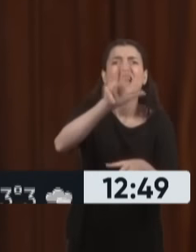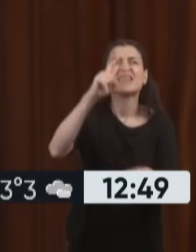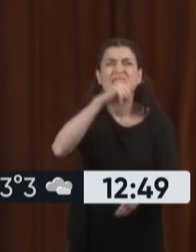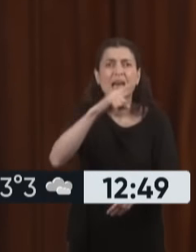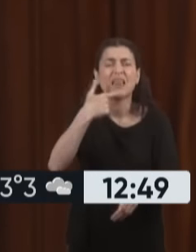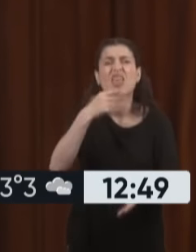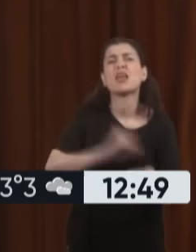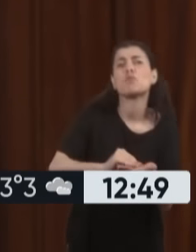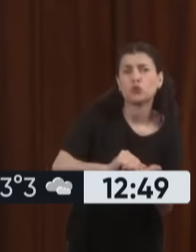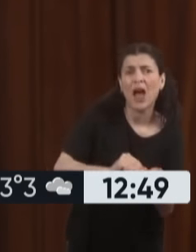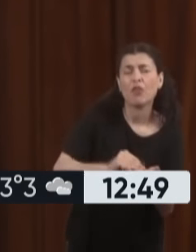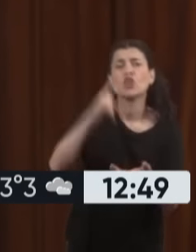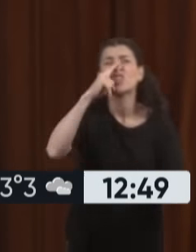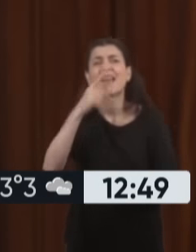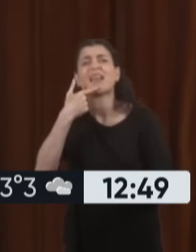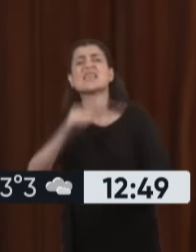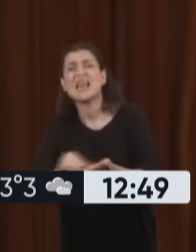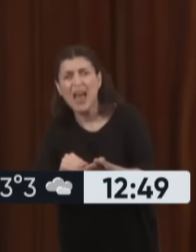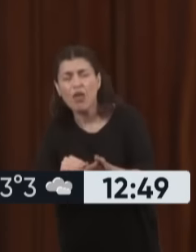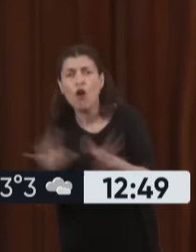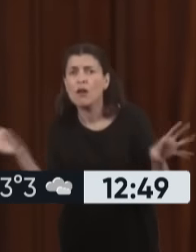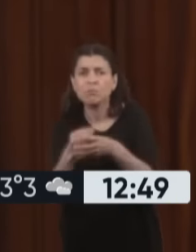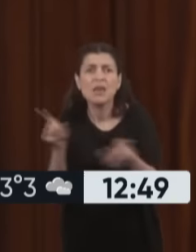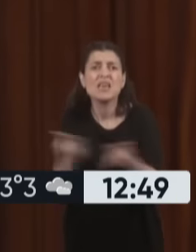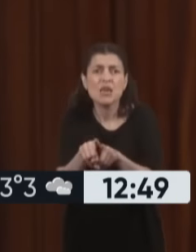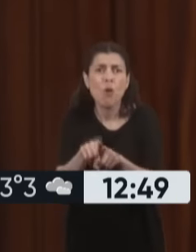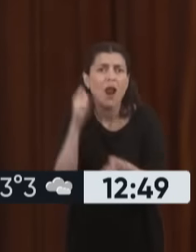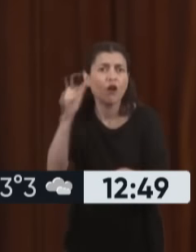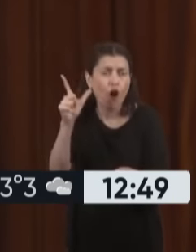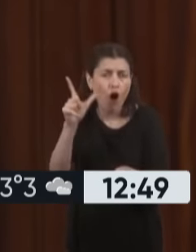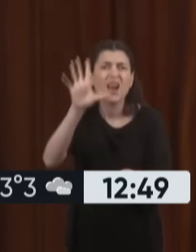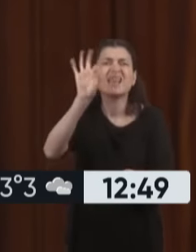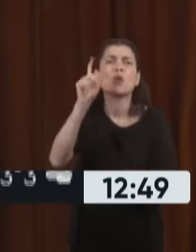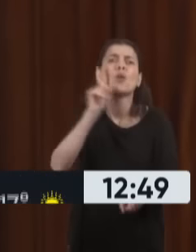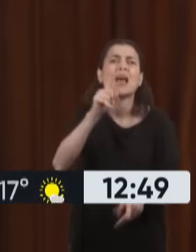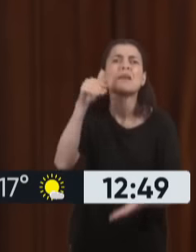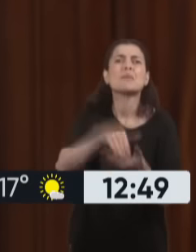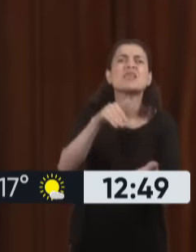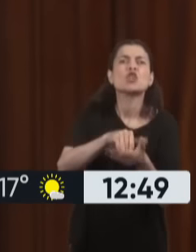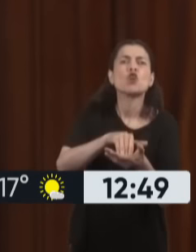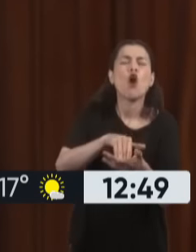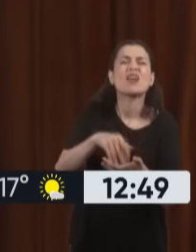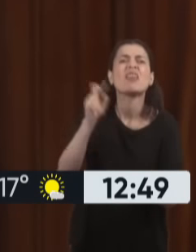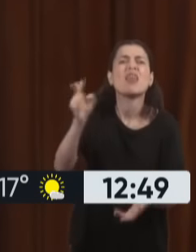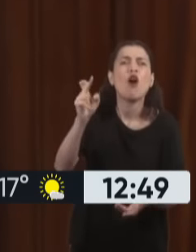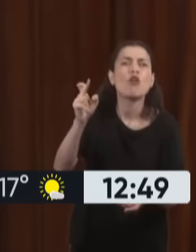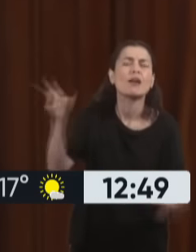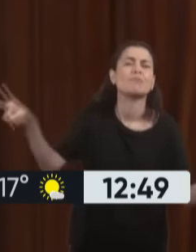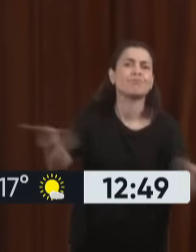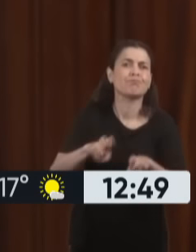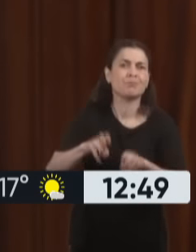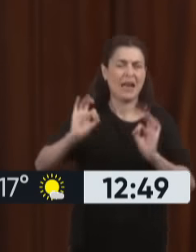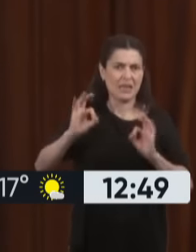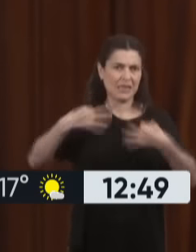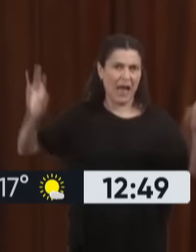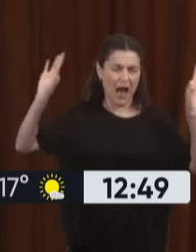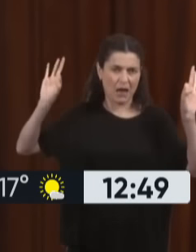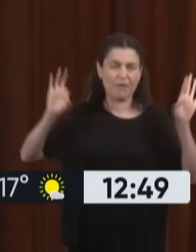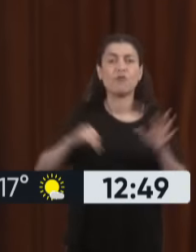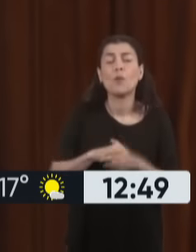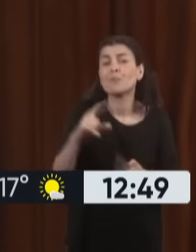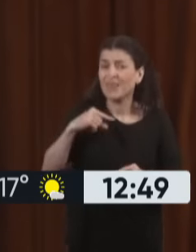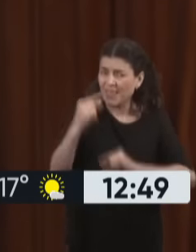y ya esperamos inversiones por más de 50.000 millones de dólares. Encima mejoramos el pago a importadores y actualmente estamos